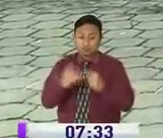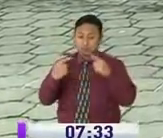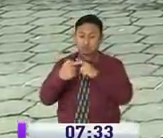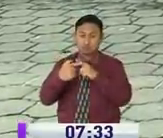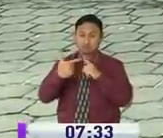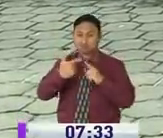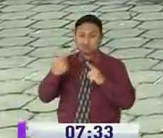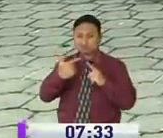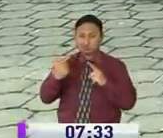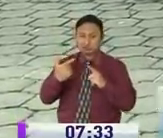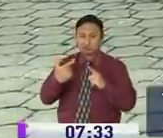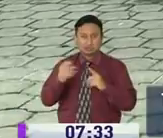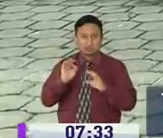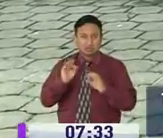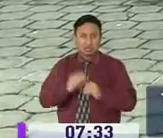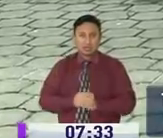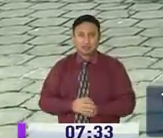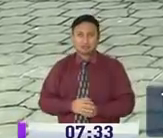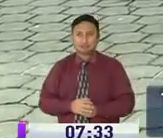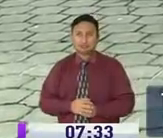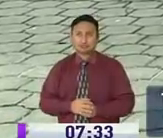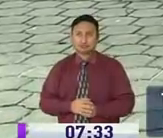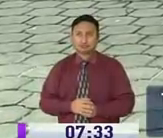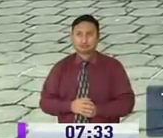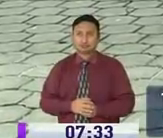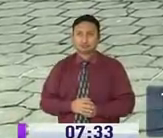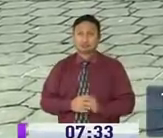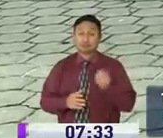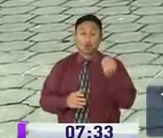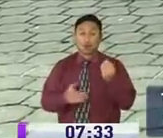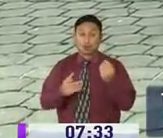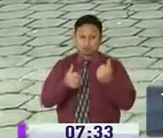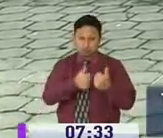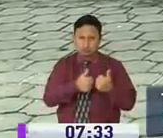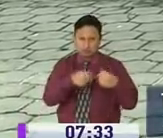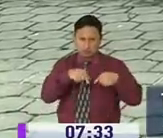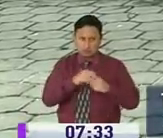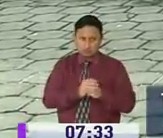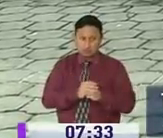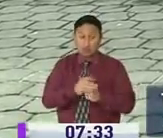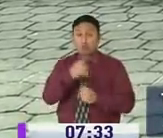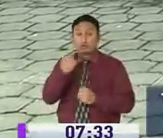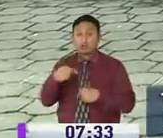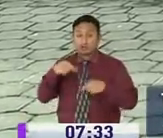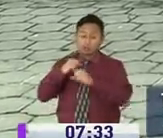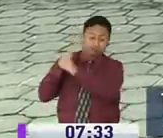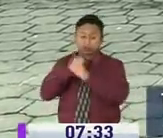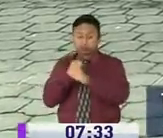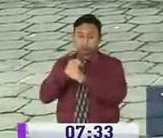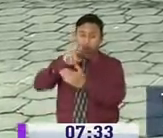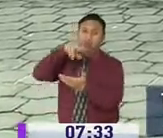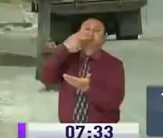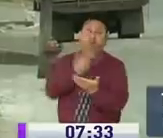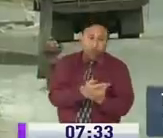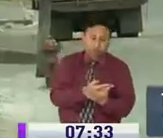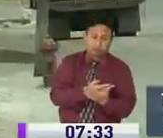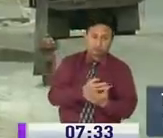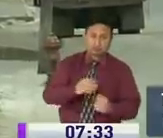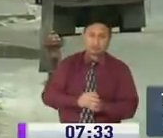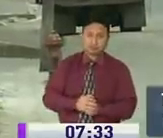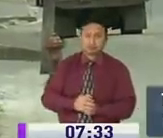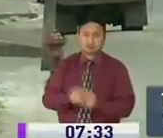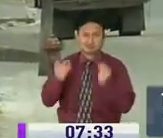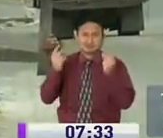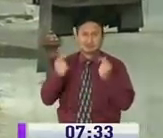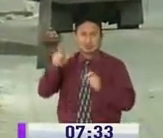sido de salva, no le hicieron ningún daño al joven, solamente de lo que hubo forcejeo se quedó lastimado. En cuestión de minutos, la vecindad